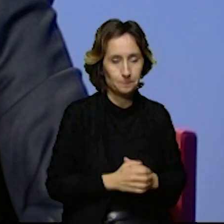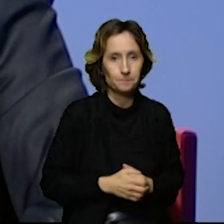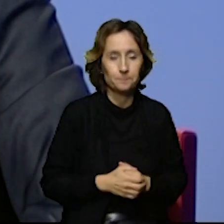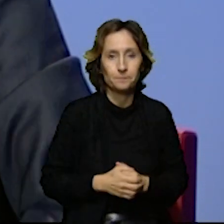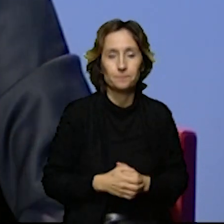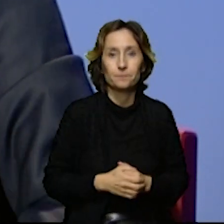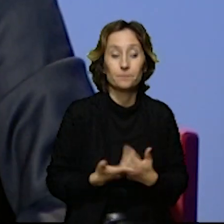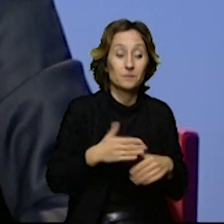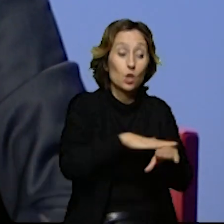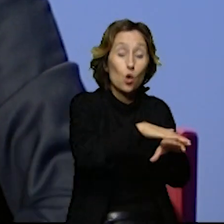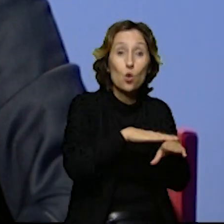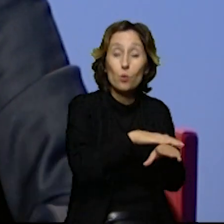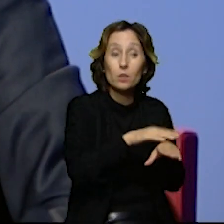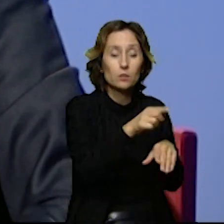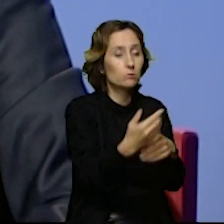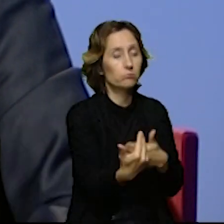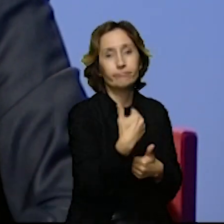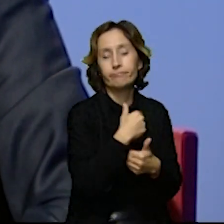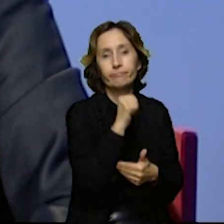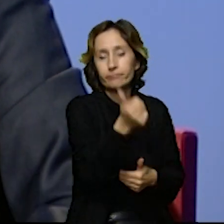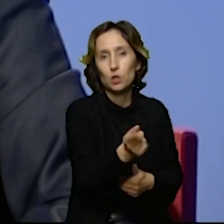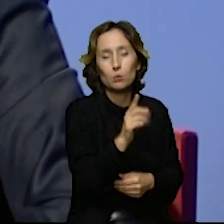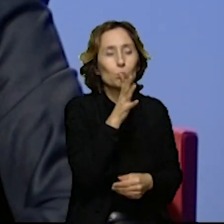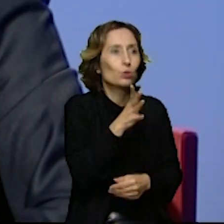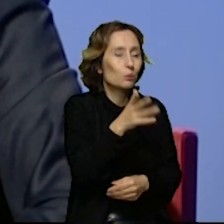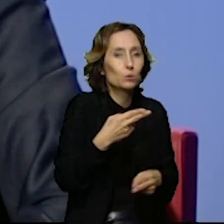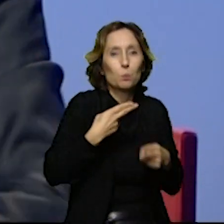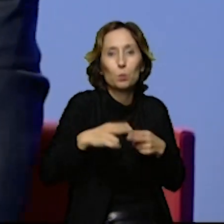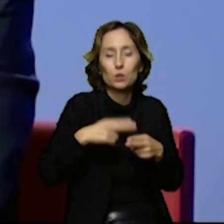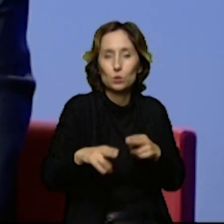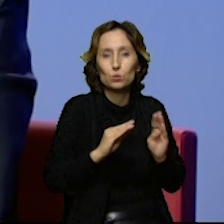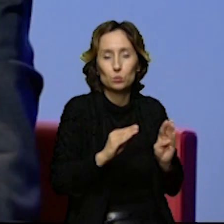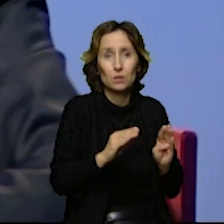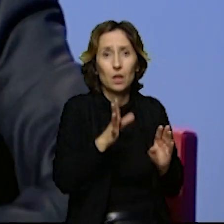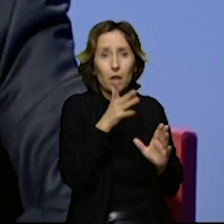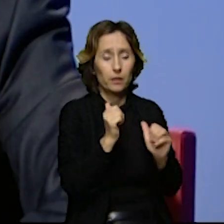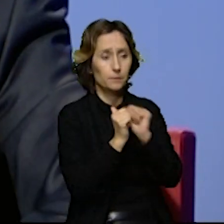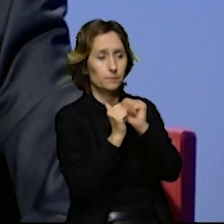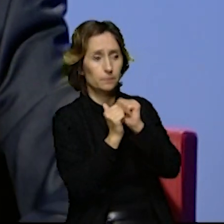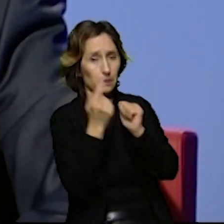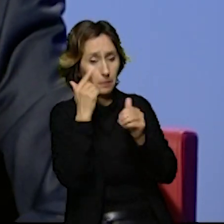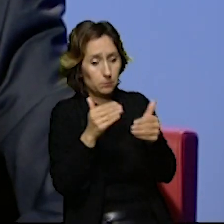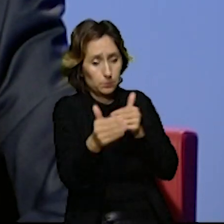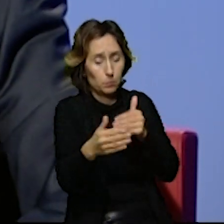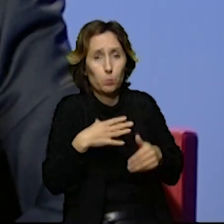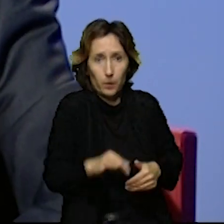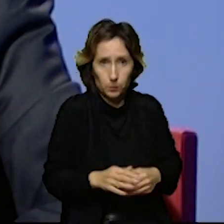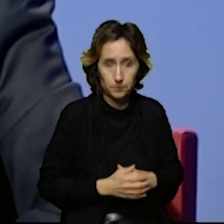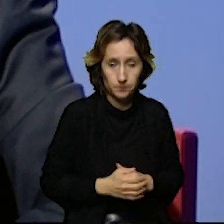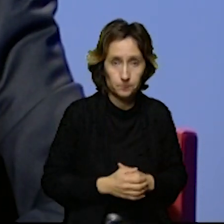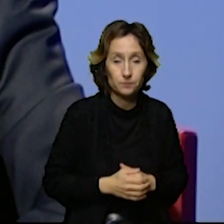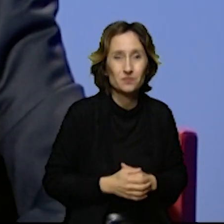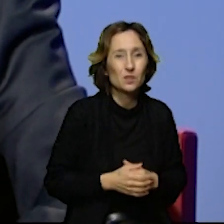Y el gobierno no quiso hacerlo por razones políticas y demás, y ahora estamos a la espera de poderlo hacer. Hay que hacer